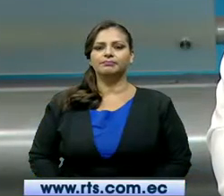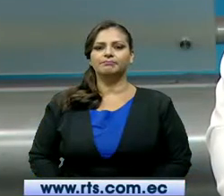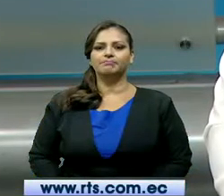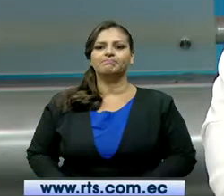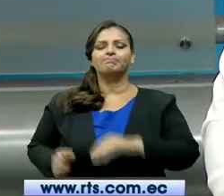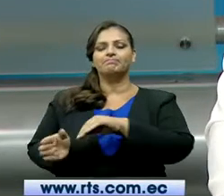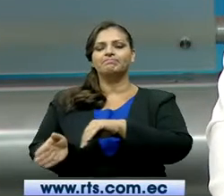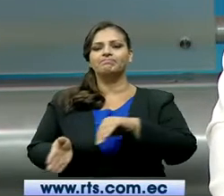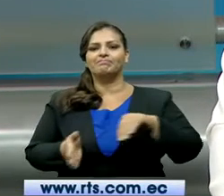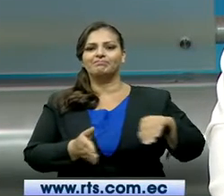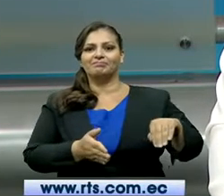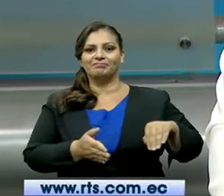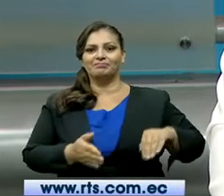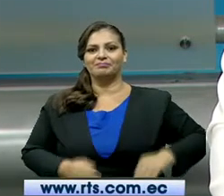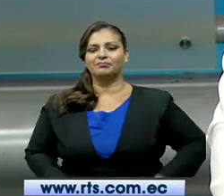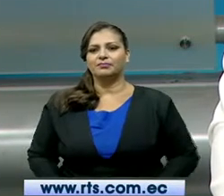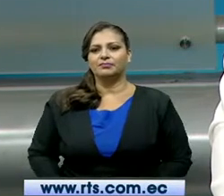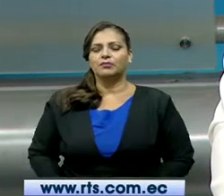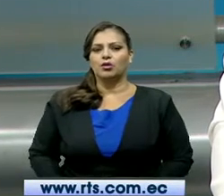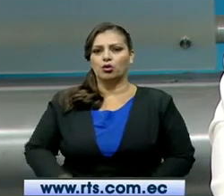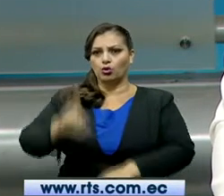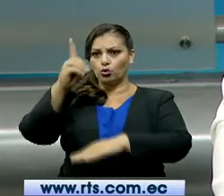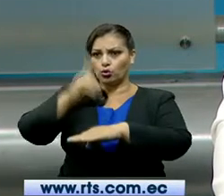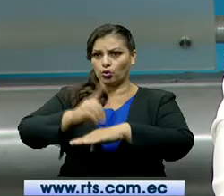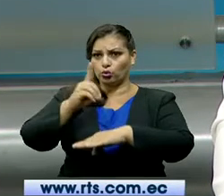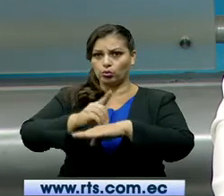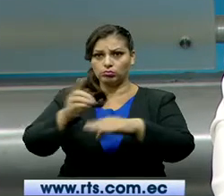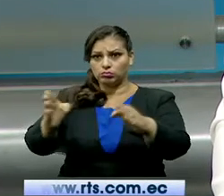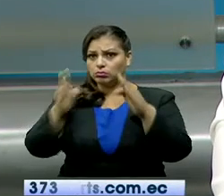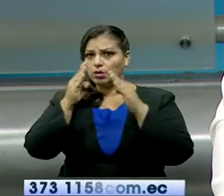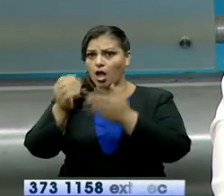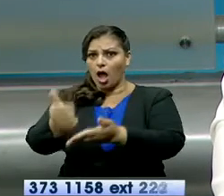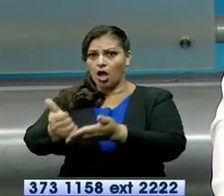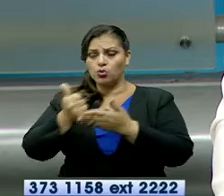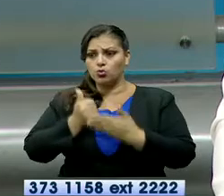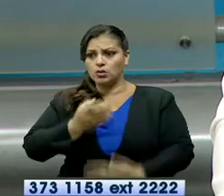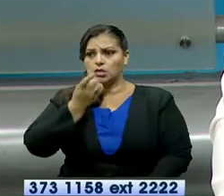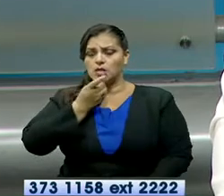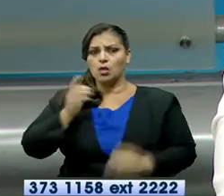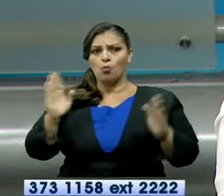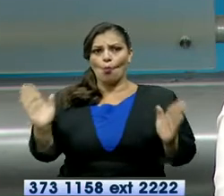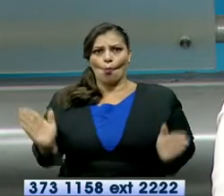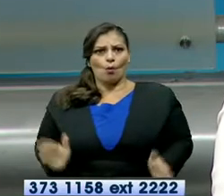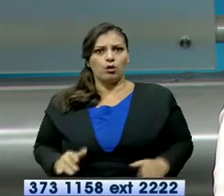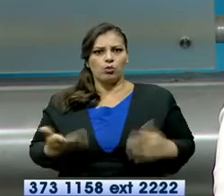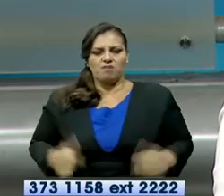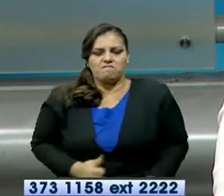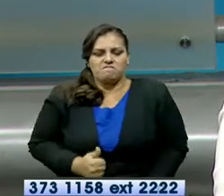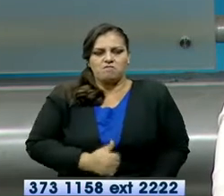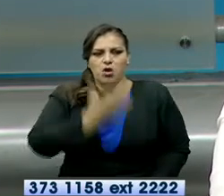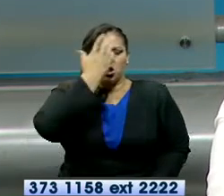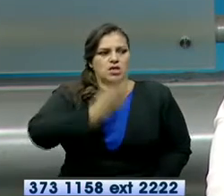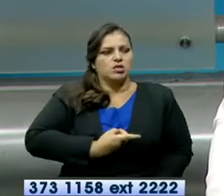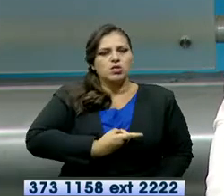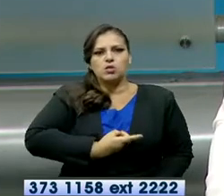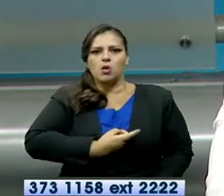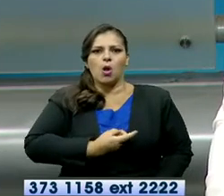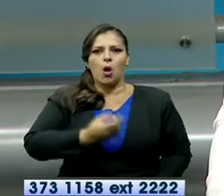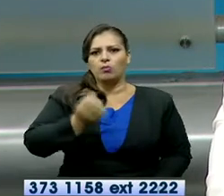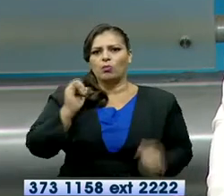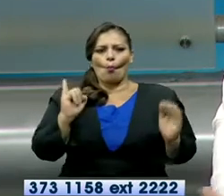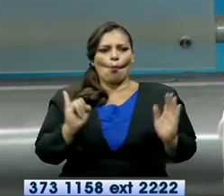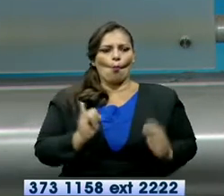Las dietas sin supervisión médica amenazan la salud de los latinoamericanos. Si diciembre es un mes de fiestas y